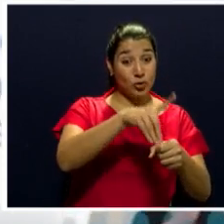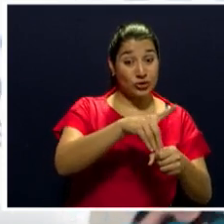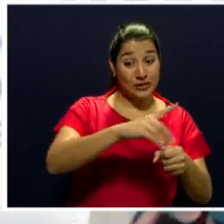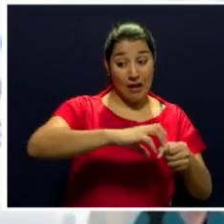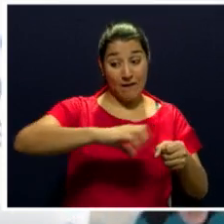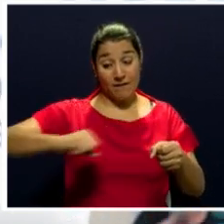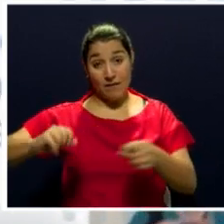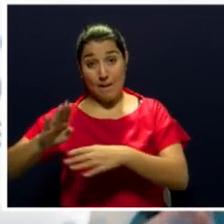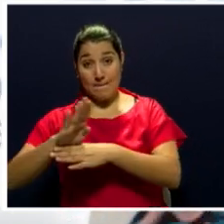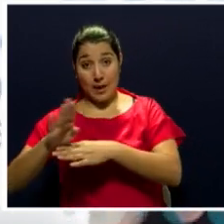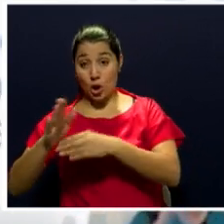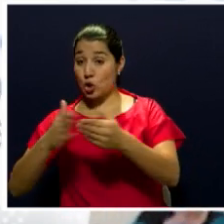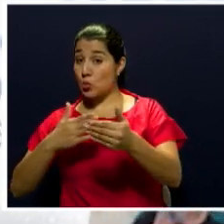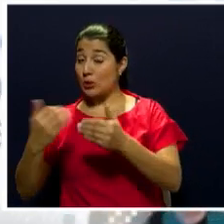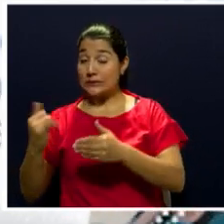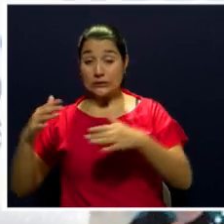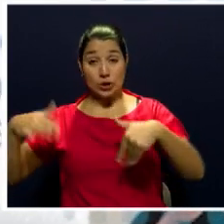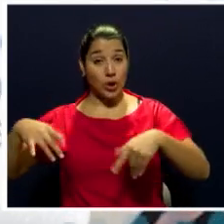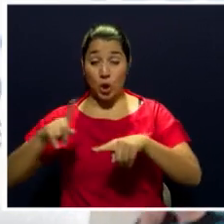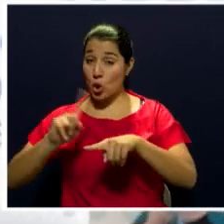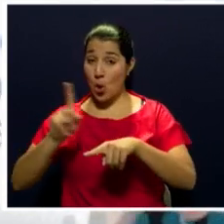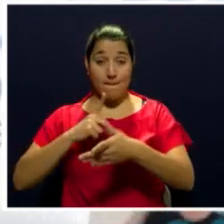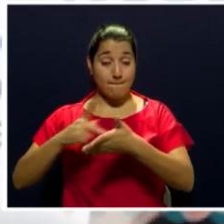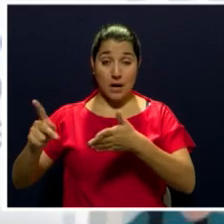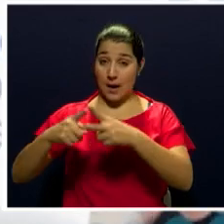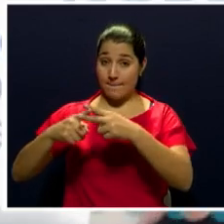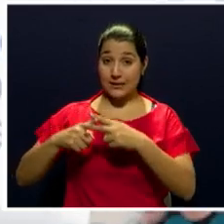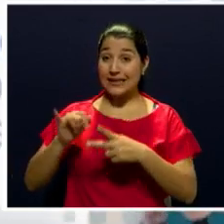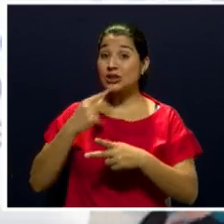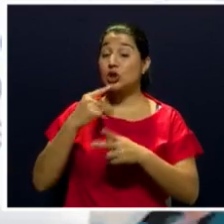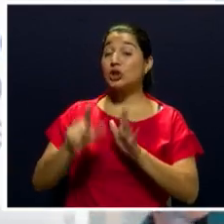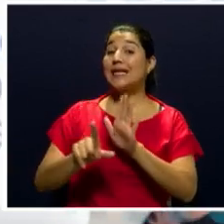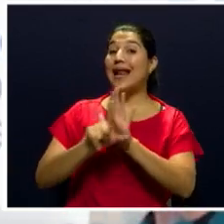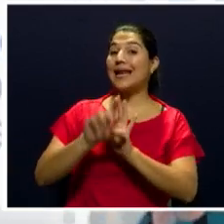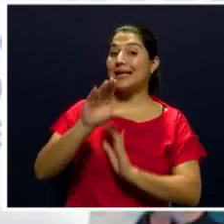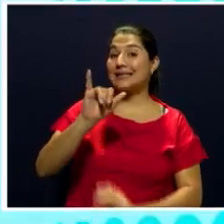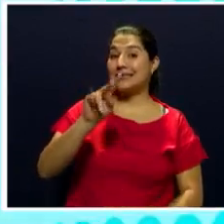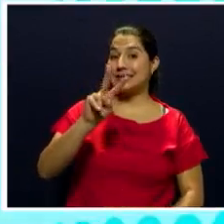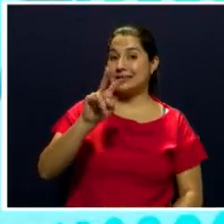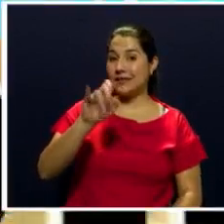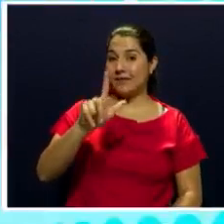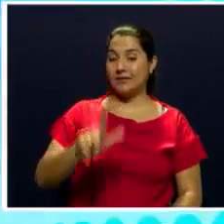compromisos económicos que tengan pendientes. Así lo establece el Código Civil.